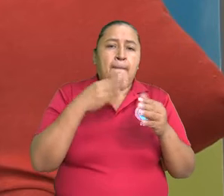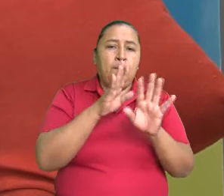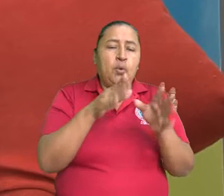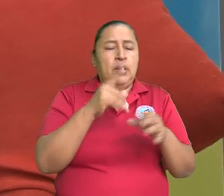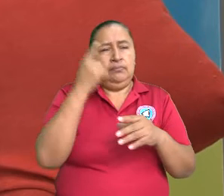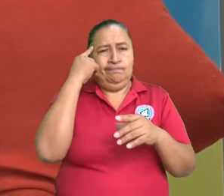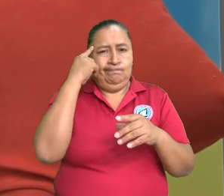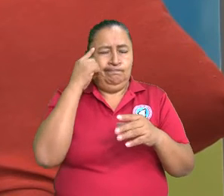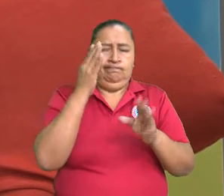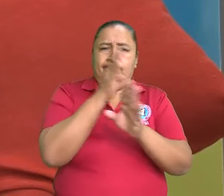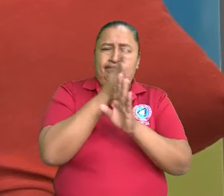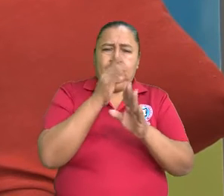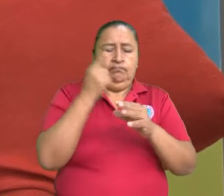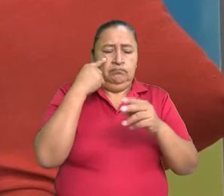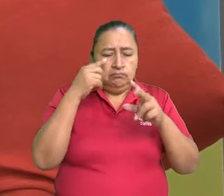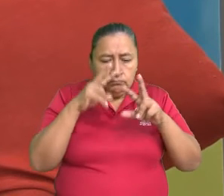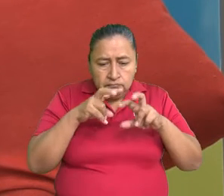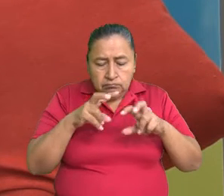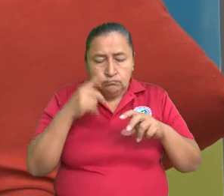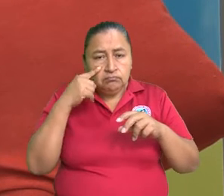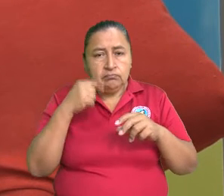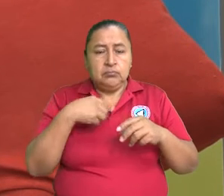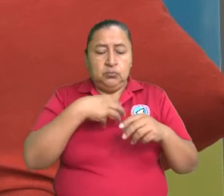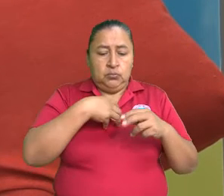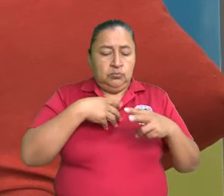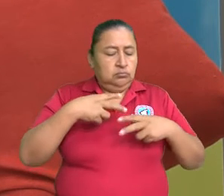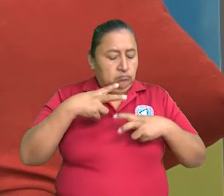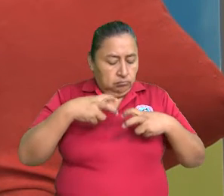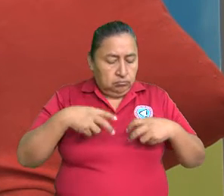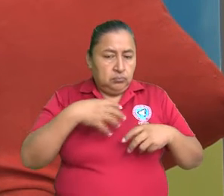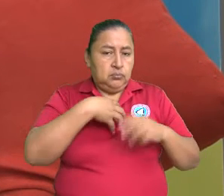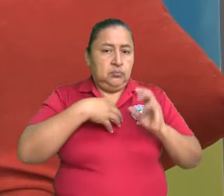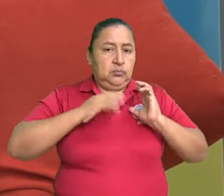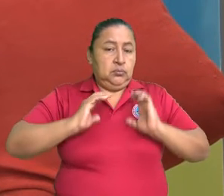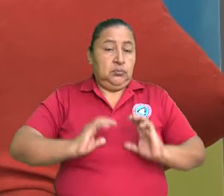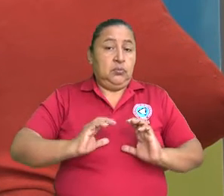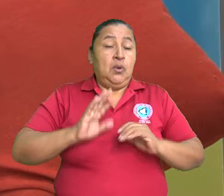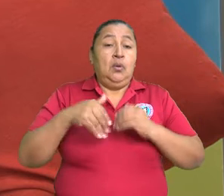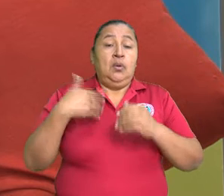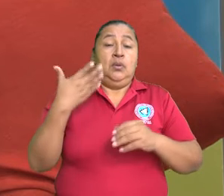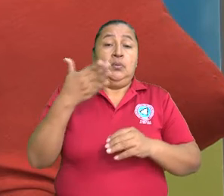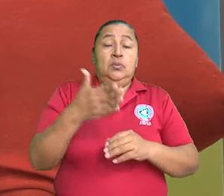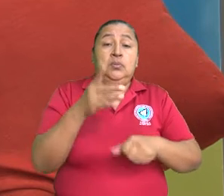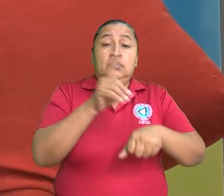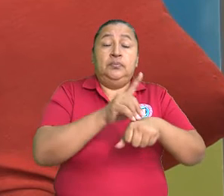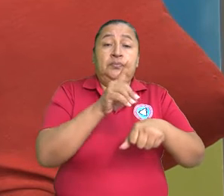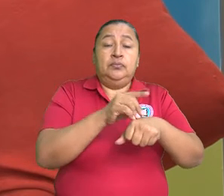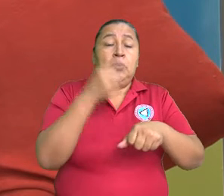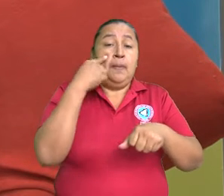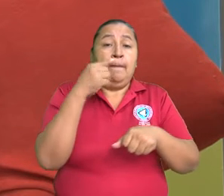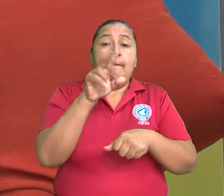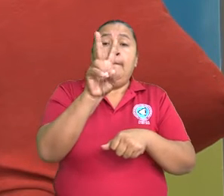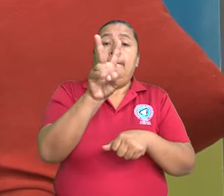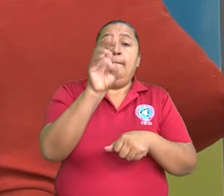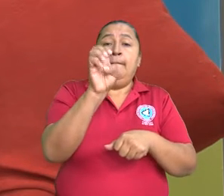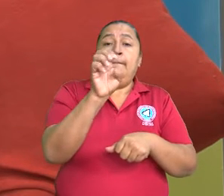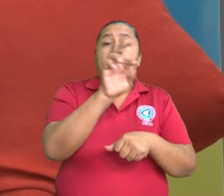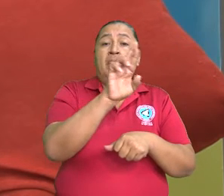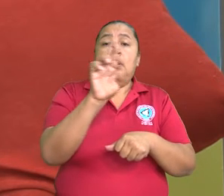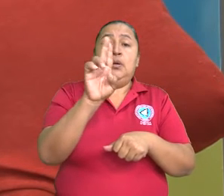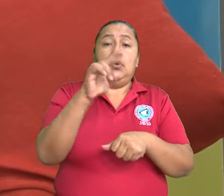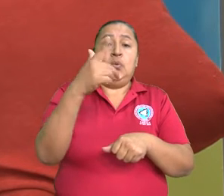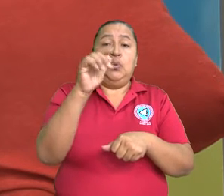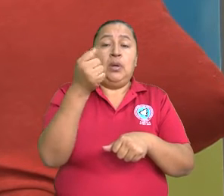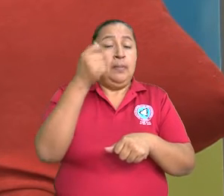curiosas de la revisión, autorrevisión. Entonces, cuando llegamos a la consulta y encontramos verrugas, nosotros siempre tenemos